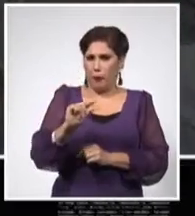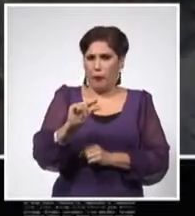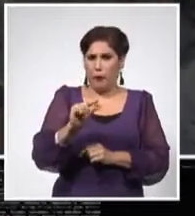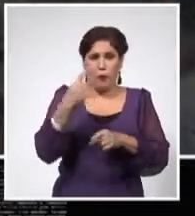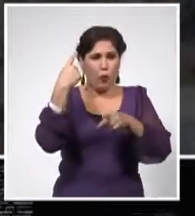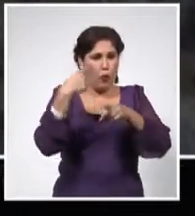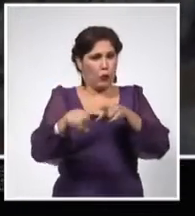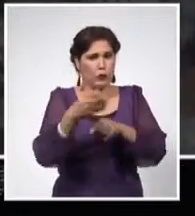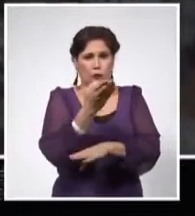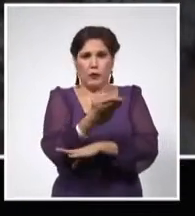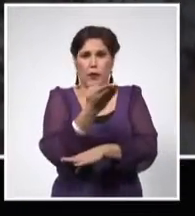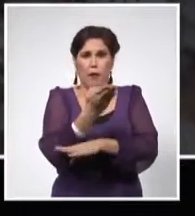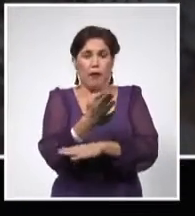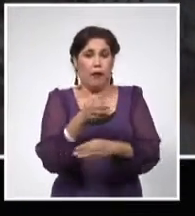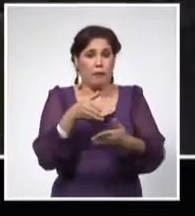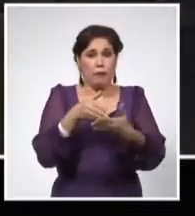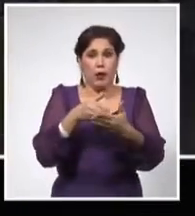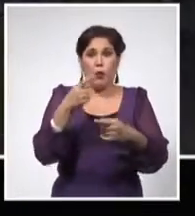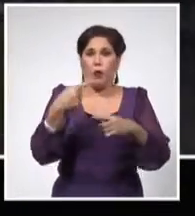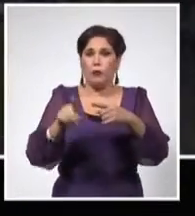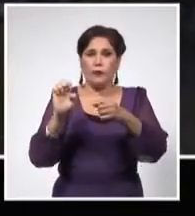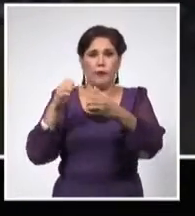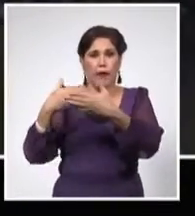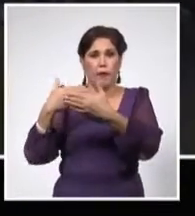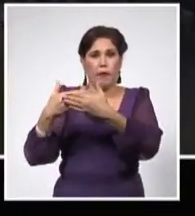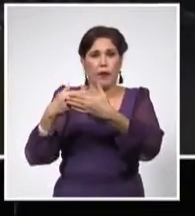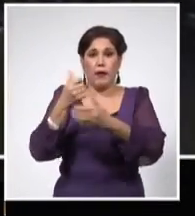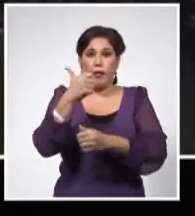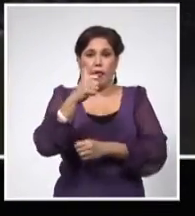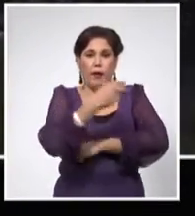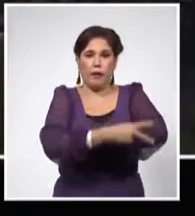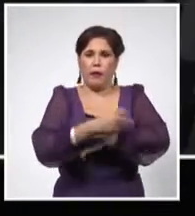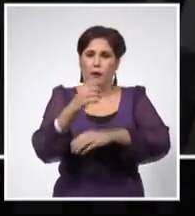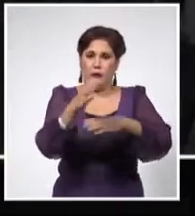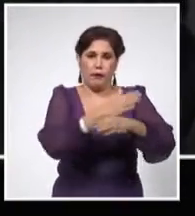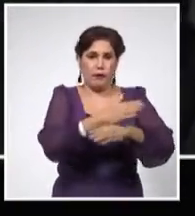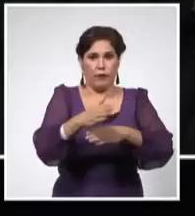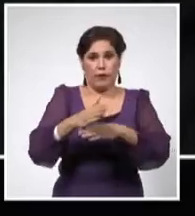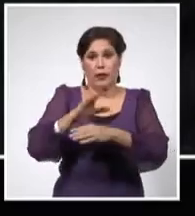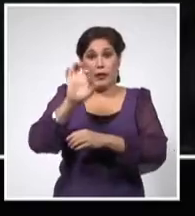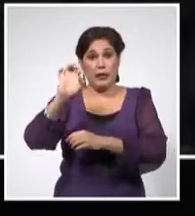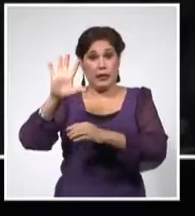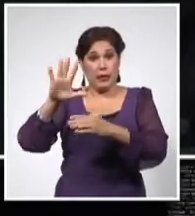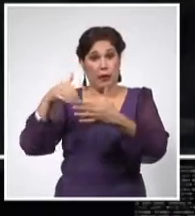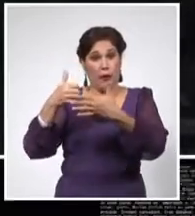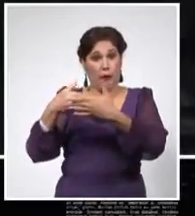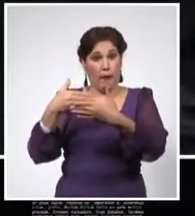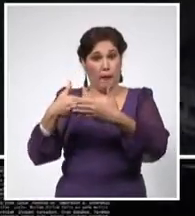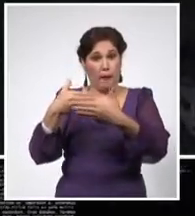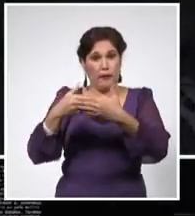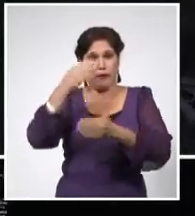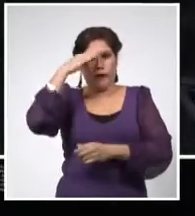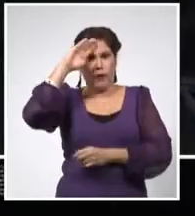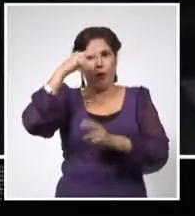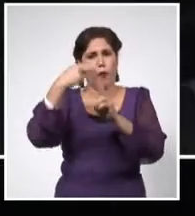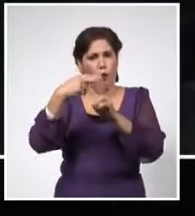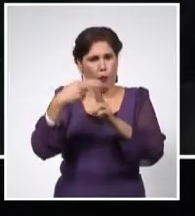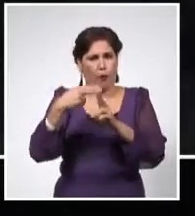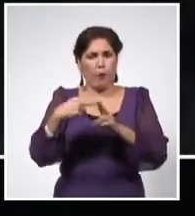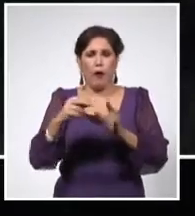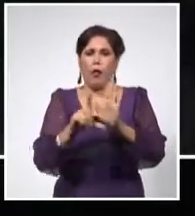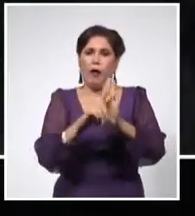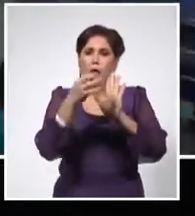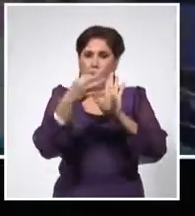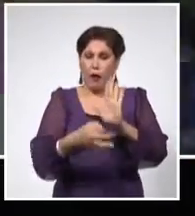de las demandas se interpusieron contra compañías de otros 10 países. Apenas 5 empresas cubanas fueron nombradas en las acciones legales